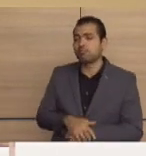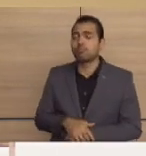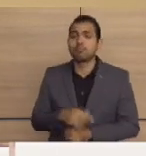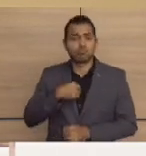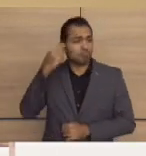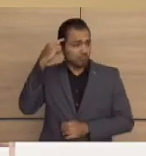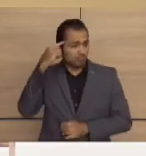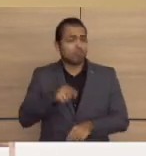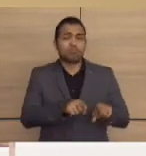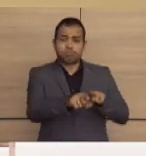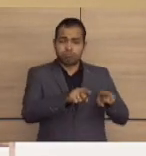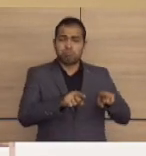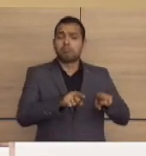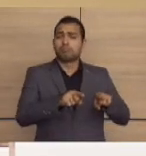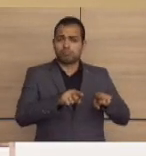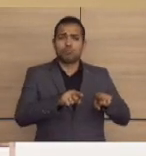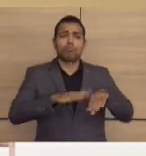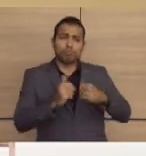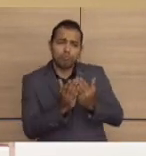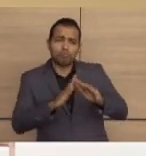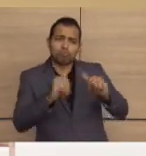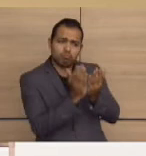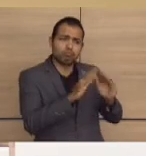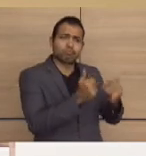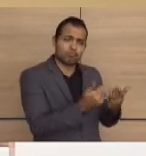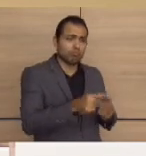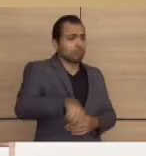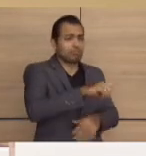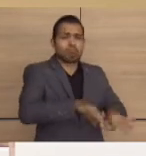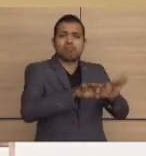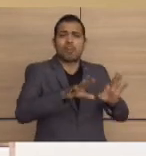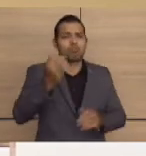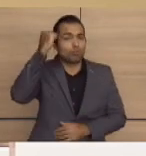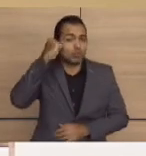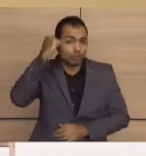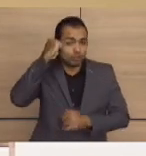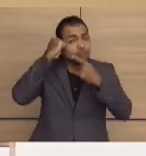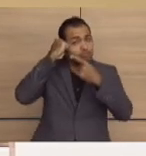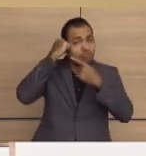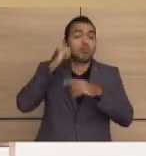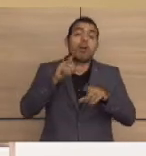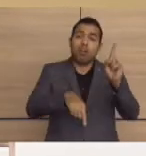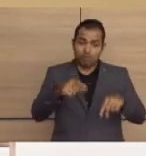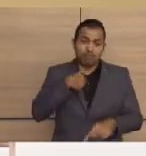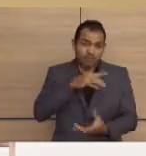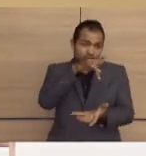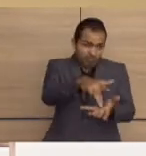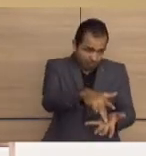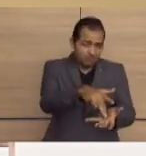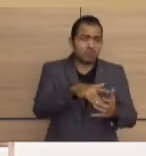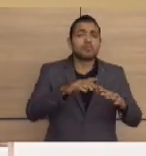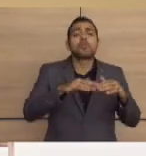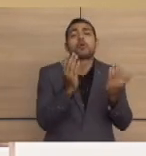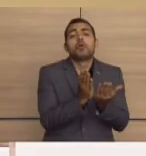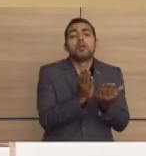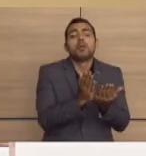ido, a los profesores los ponen a estar pendientes del descanso, a tomar la asistencia constantemente, a